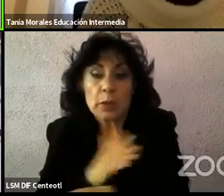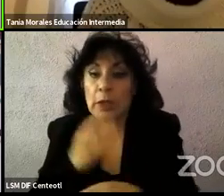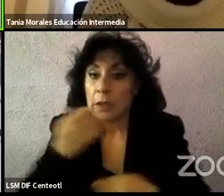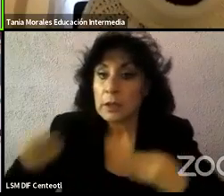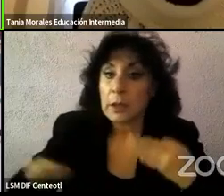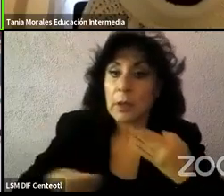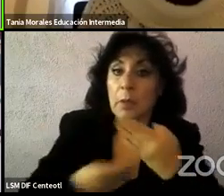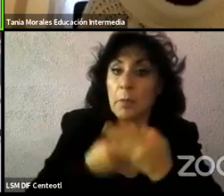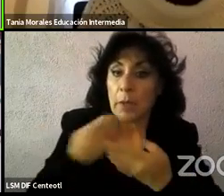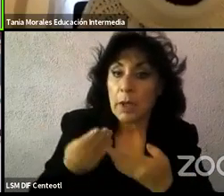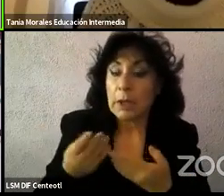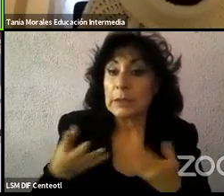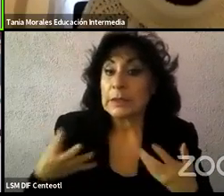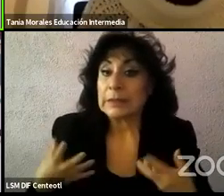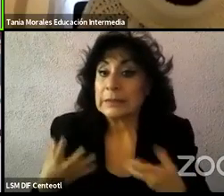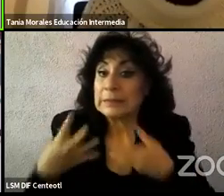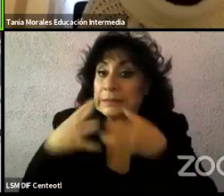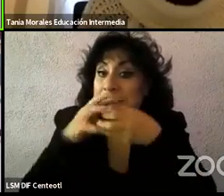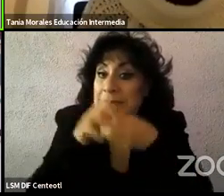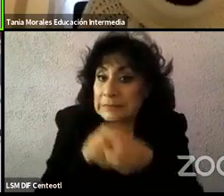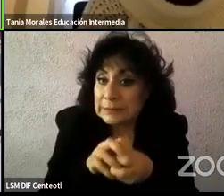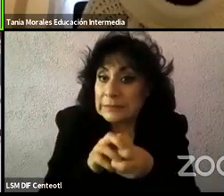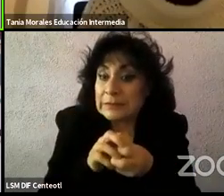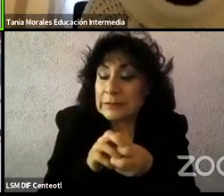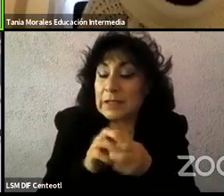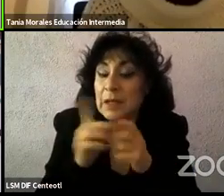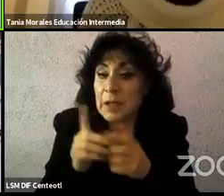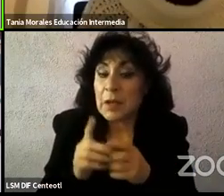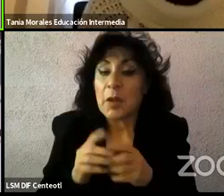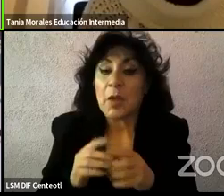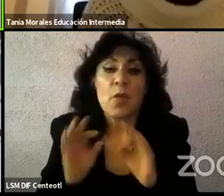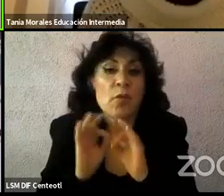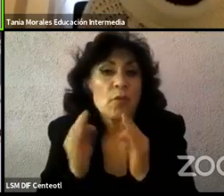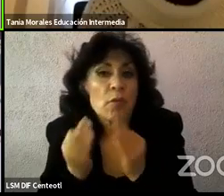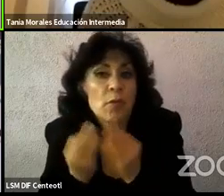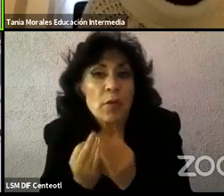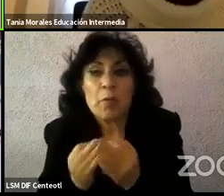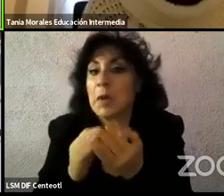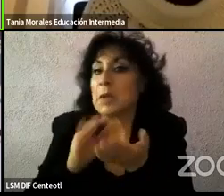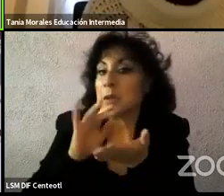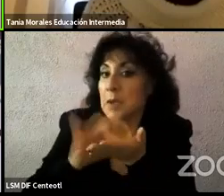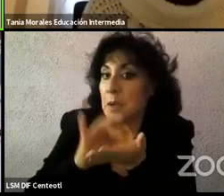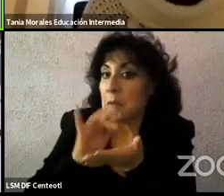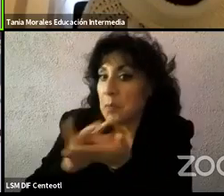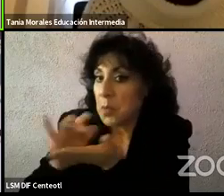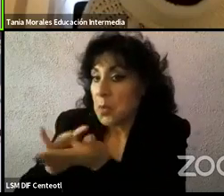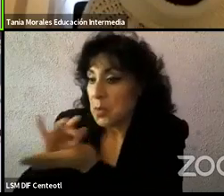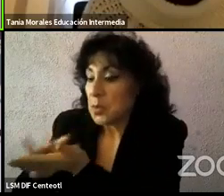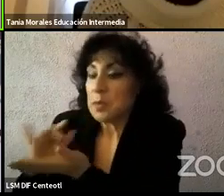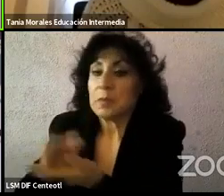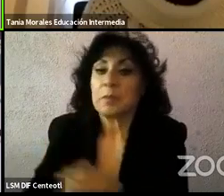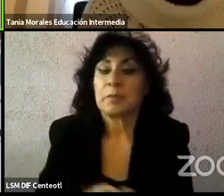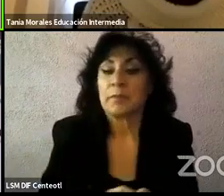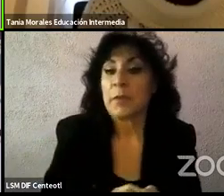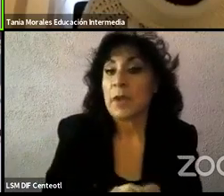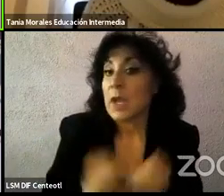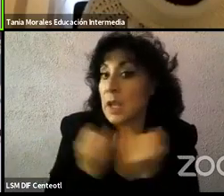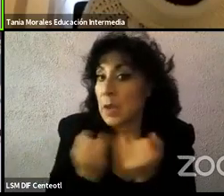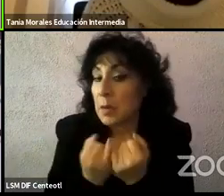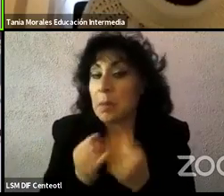se tejen vínculos y redes muy fuertes de apoyo entre ellas y ellos. Lo mismo también tenemos para madres y